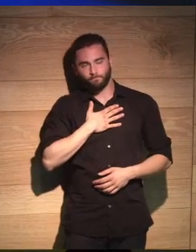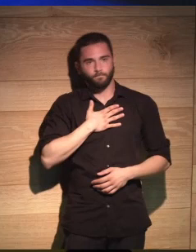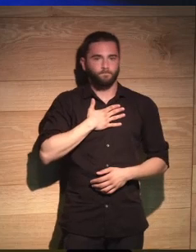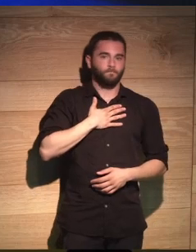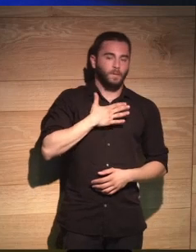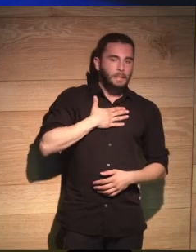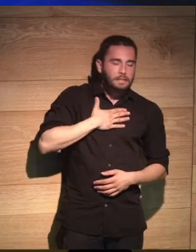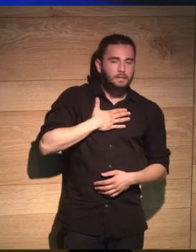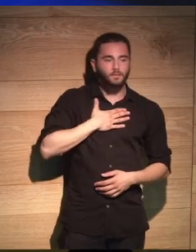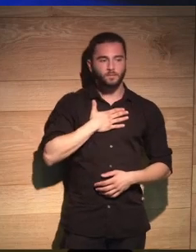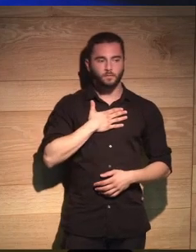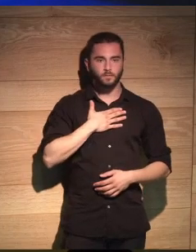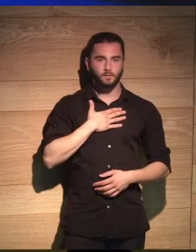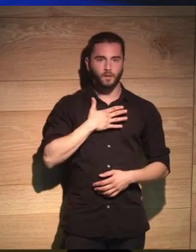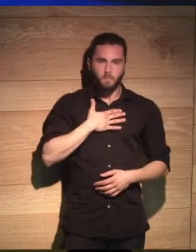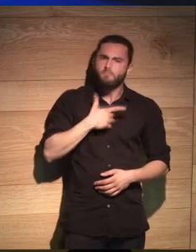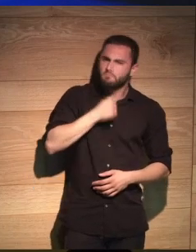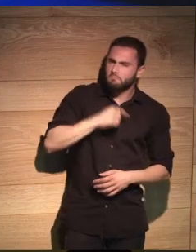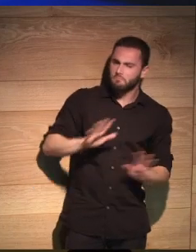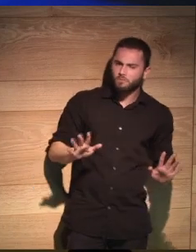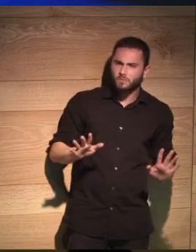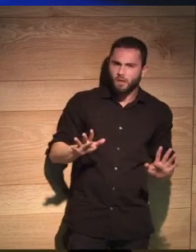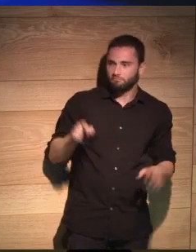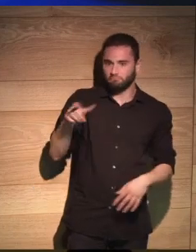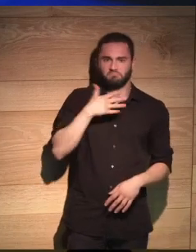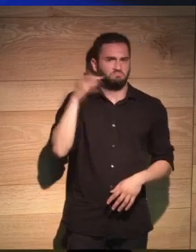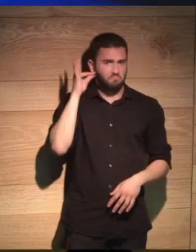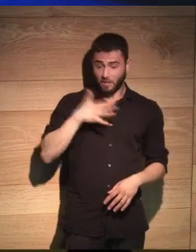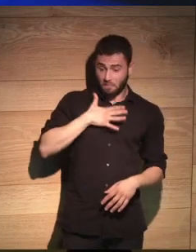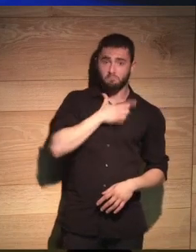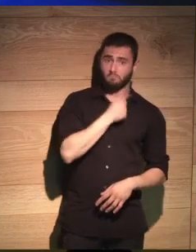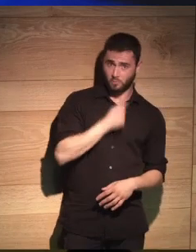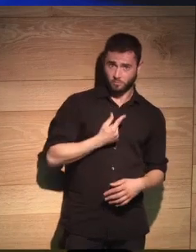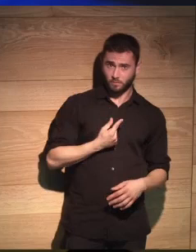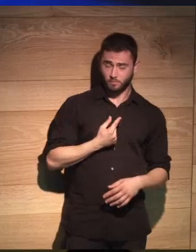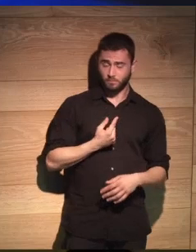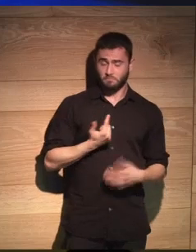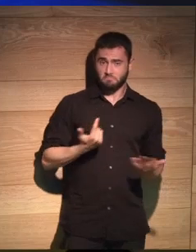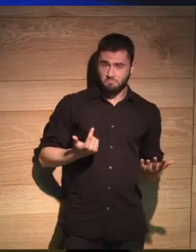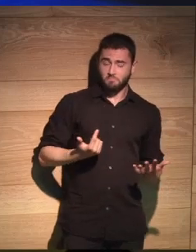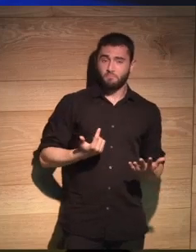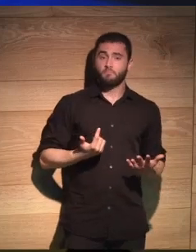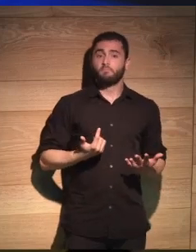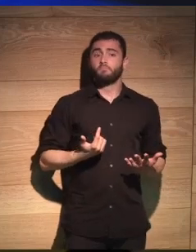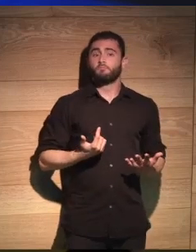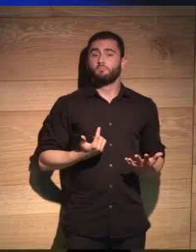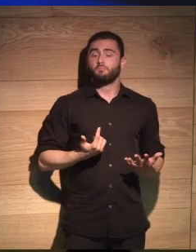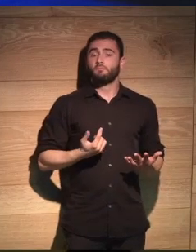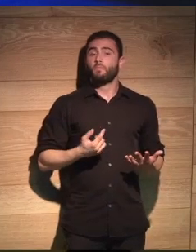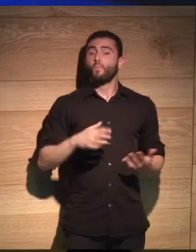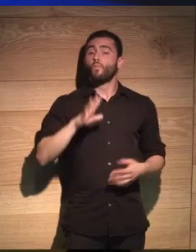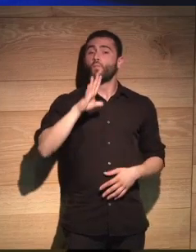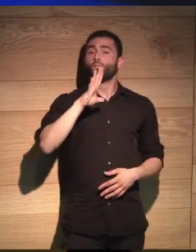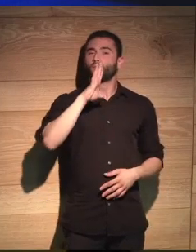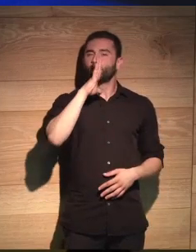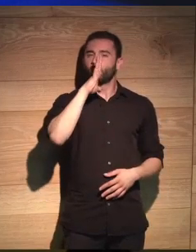particularmente... Me cae bien, ella me cae bien, y, porque